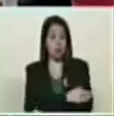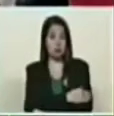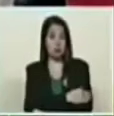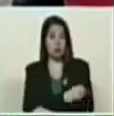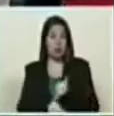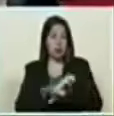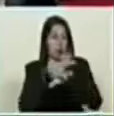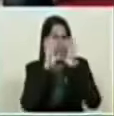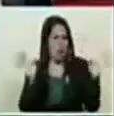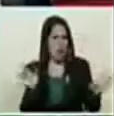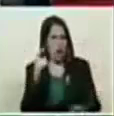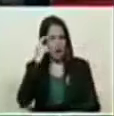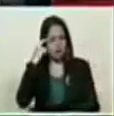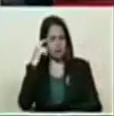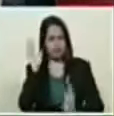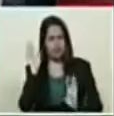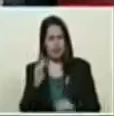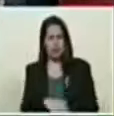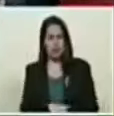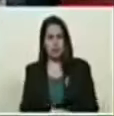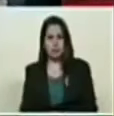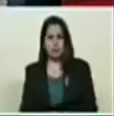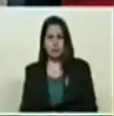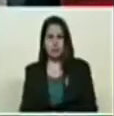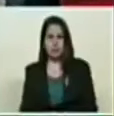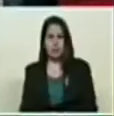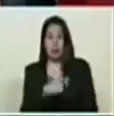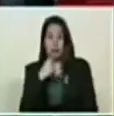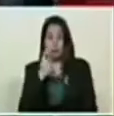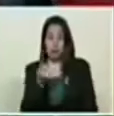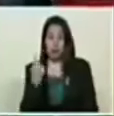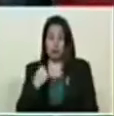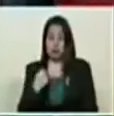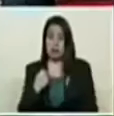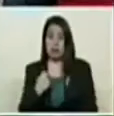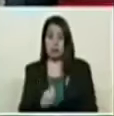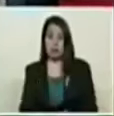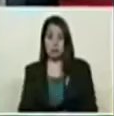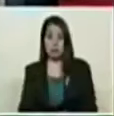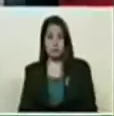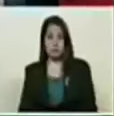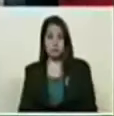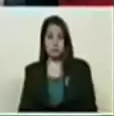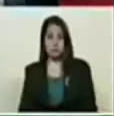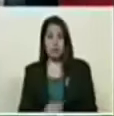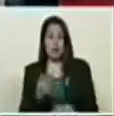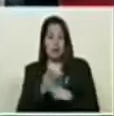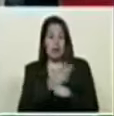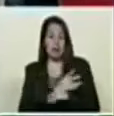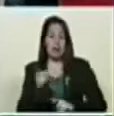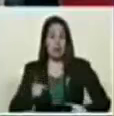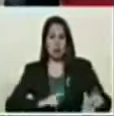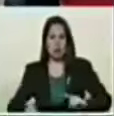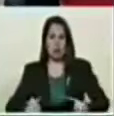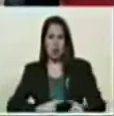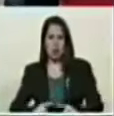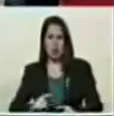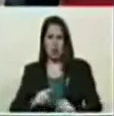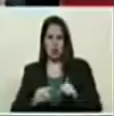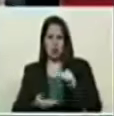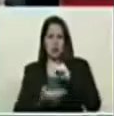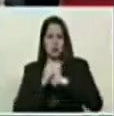están muy claros. Como lo decía ayer el excoordinador de la MUD, Chugo